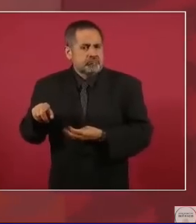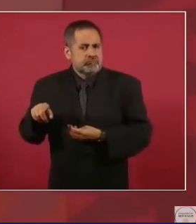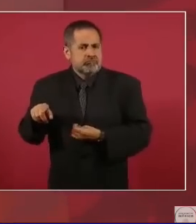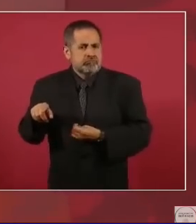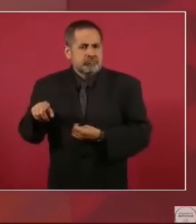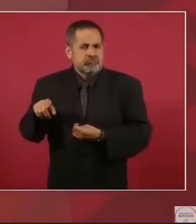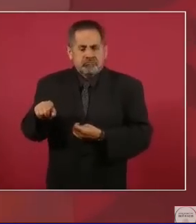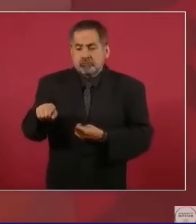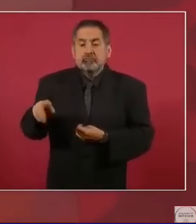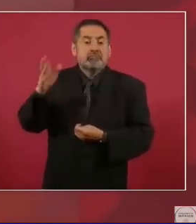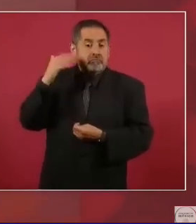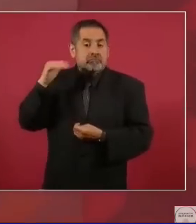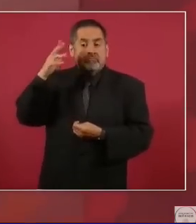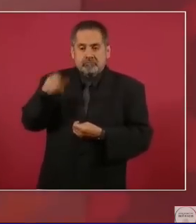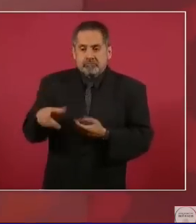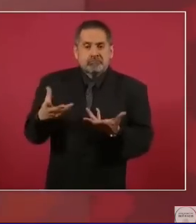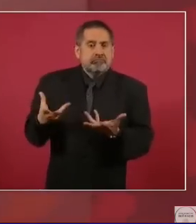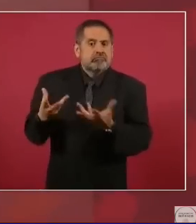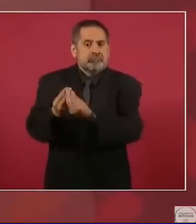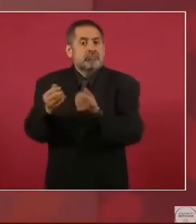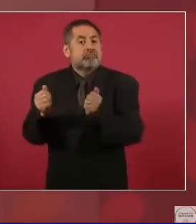del partido de Fox